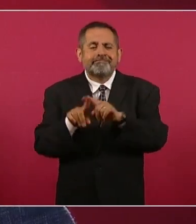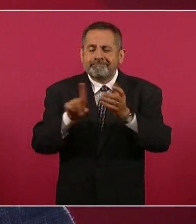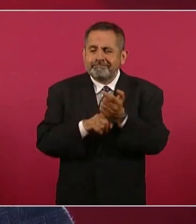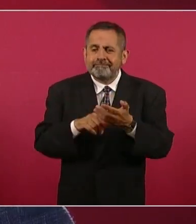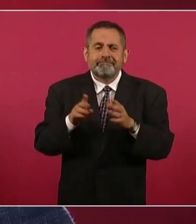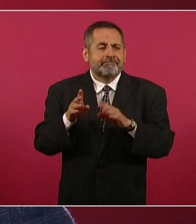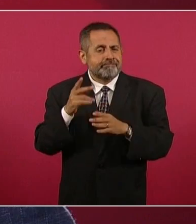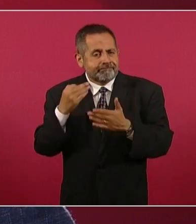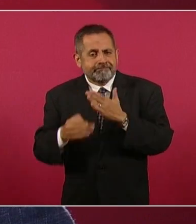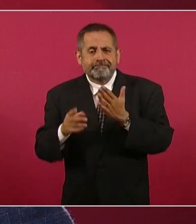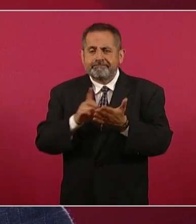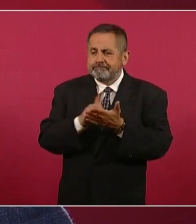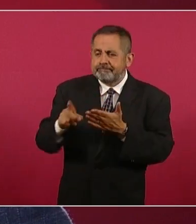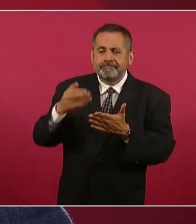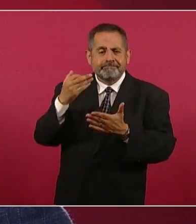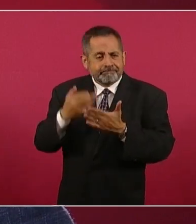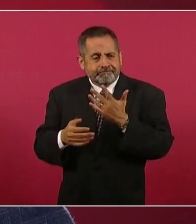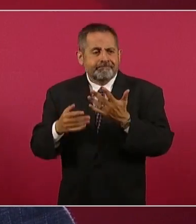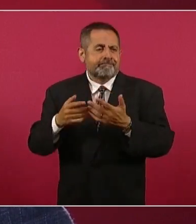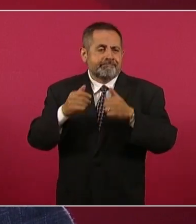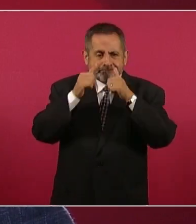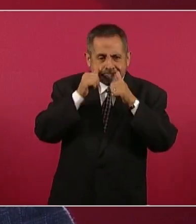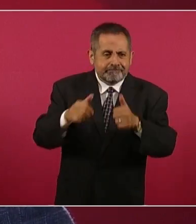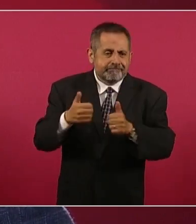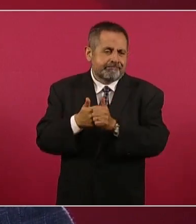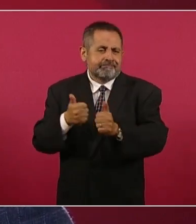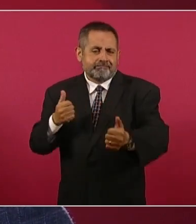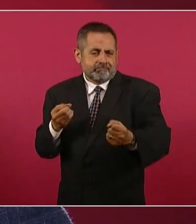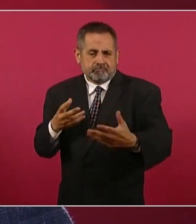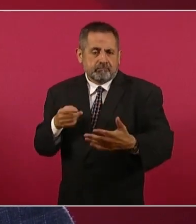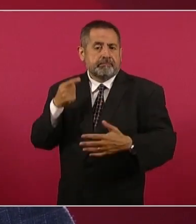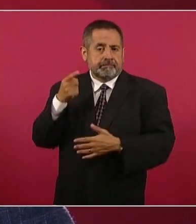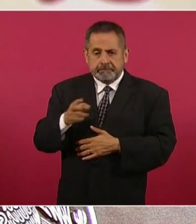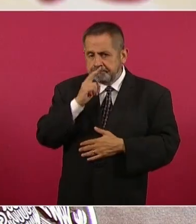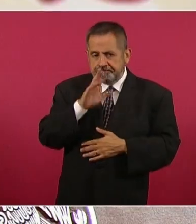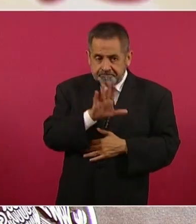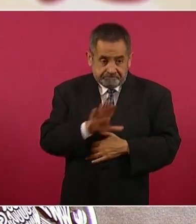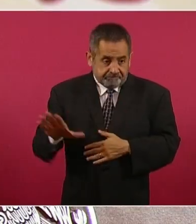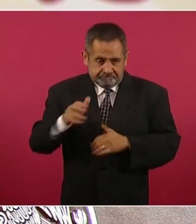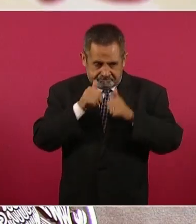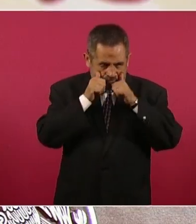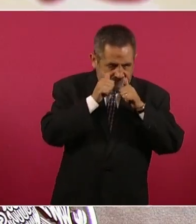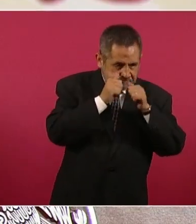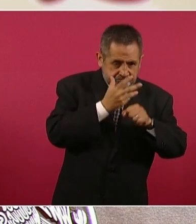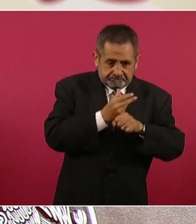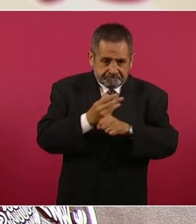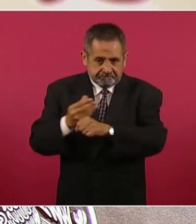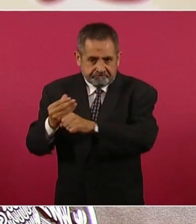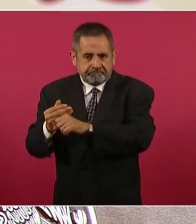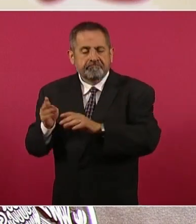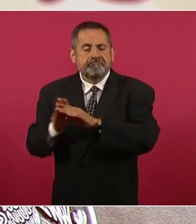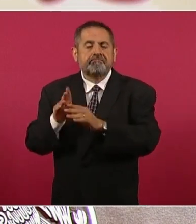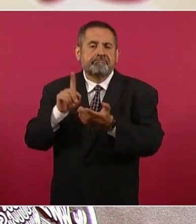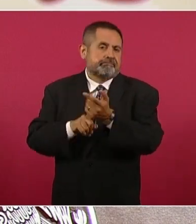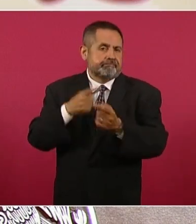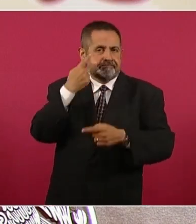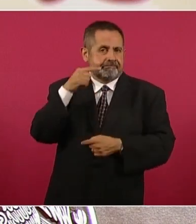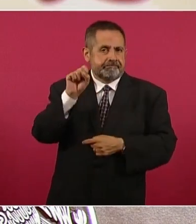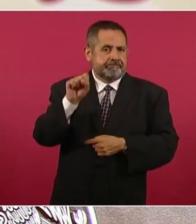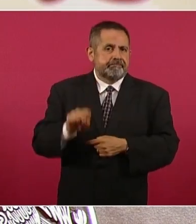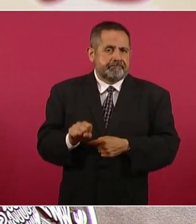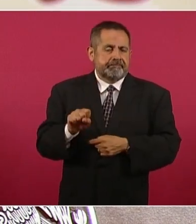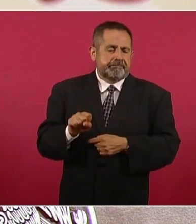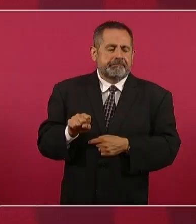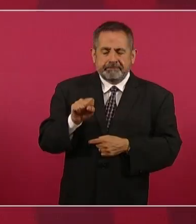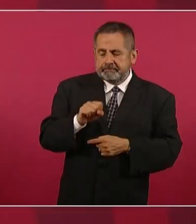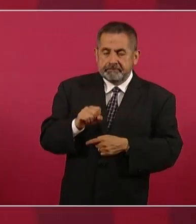de derechos y las condiciones de atraso, entre otras cosas, con lo que viene siendo el sureste en la